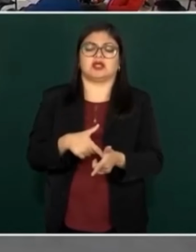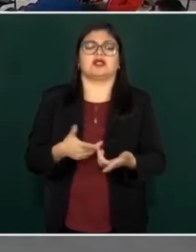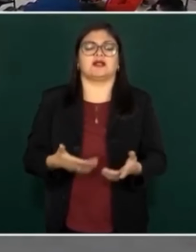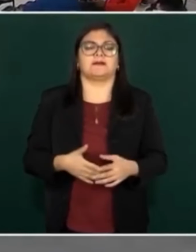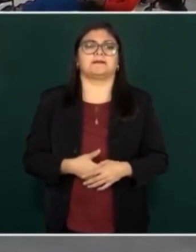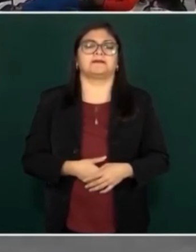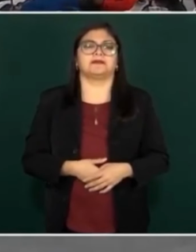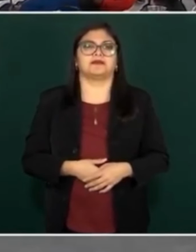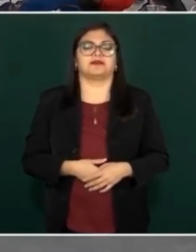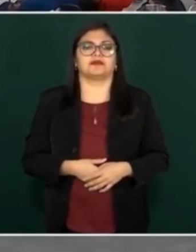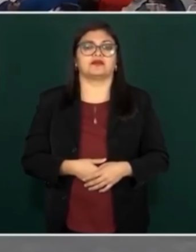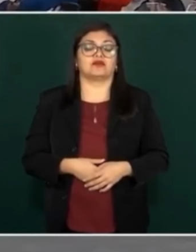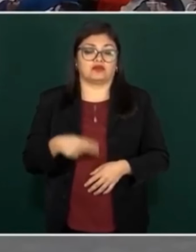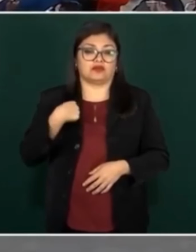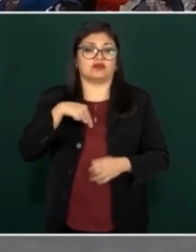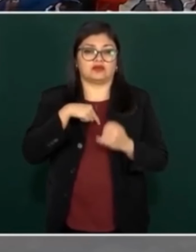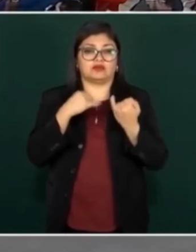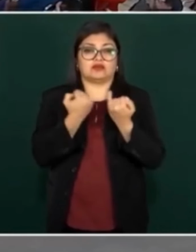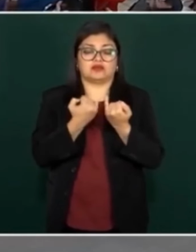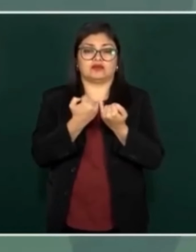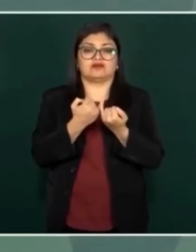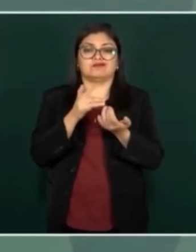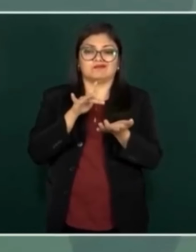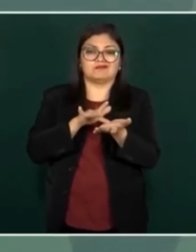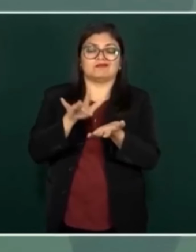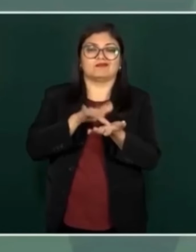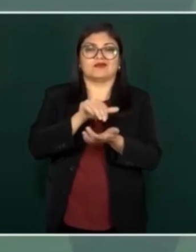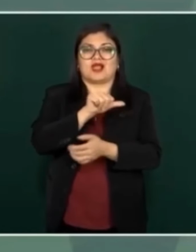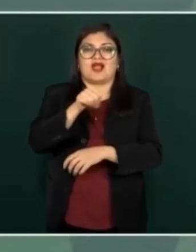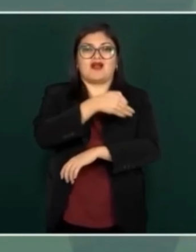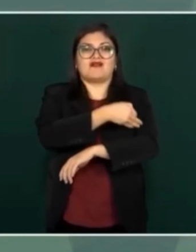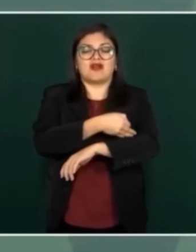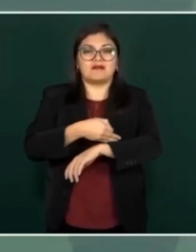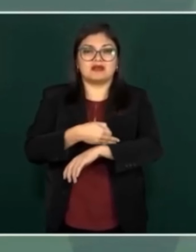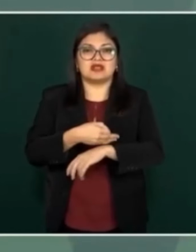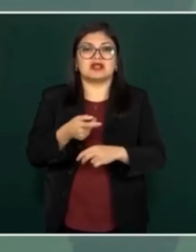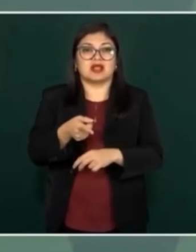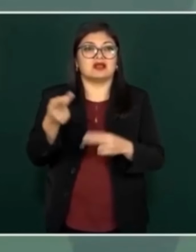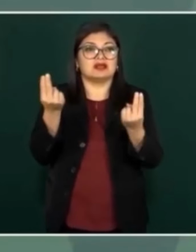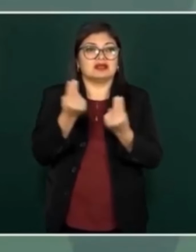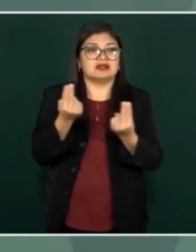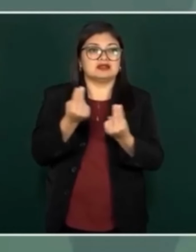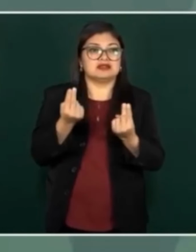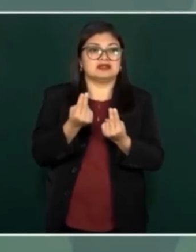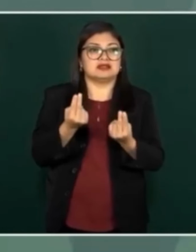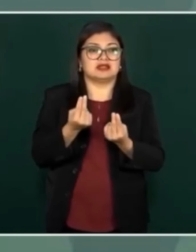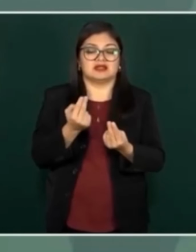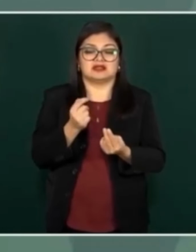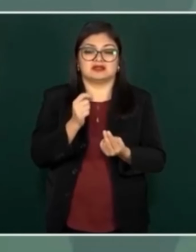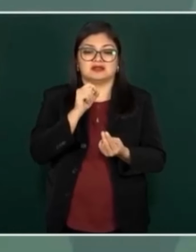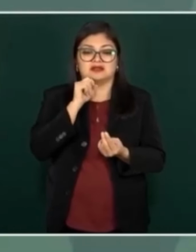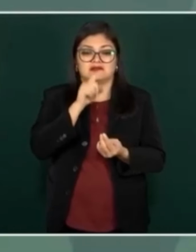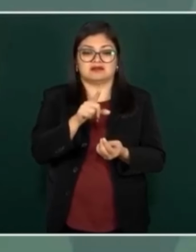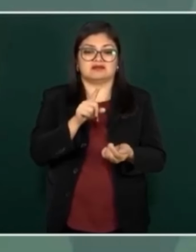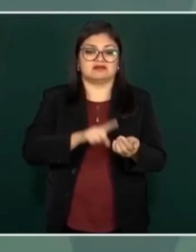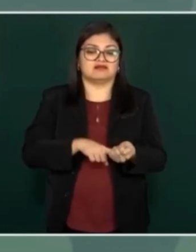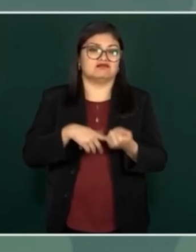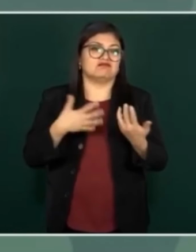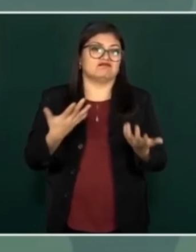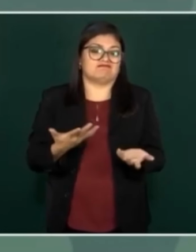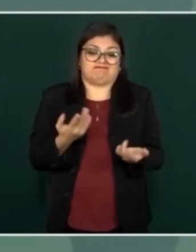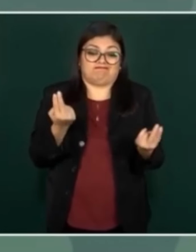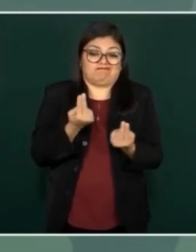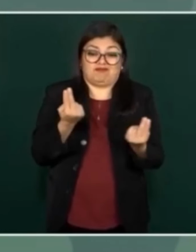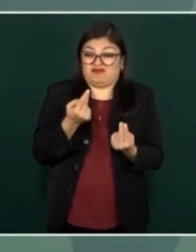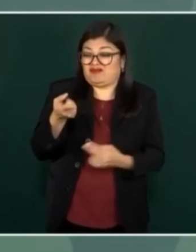y seguimos apoyando a la familia en todo lo que necesite desde el ámbito que requiera,